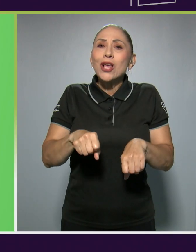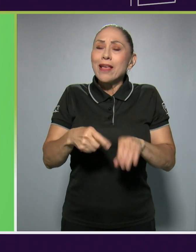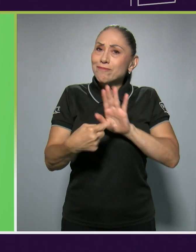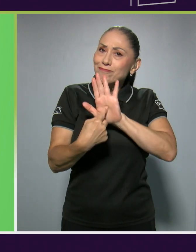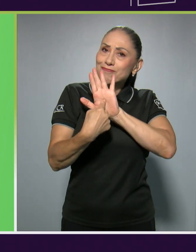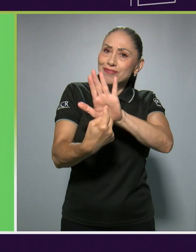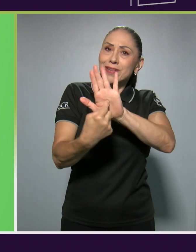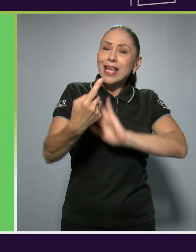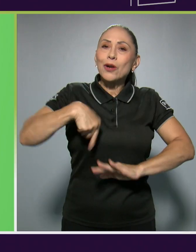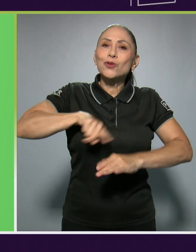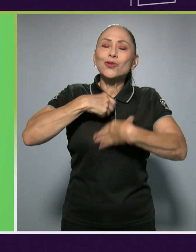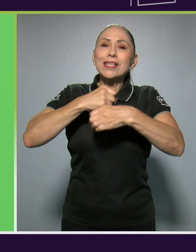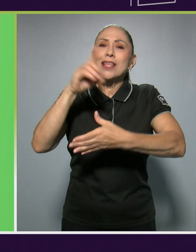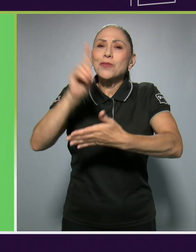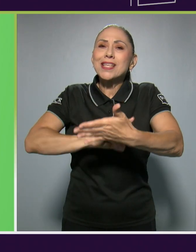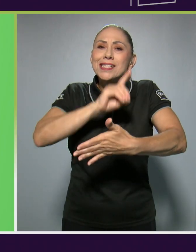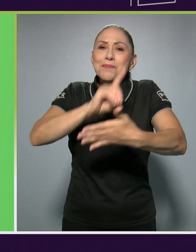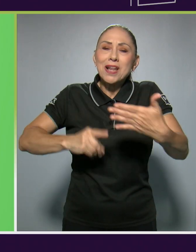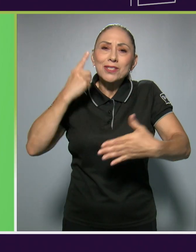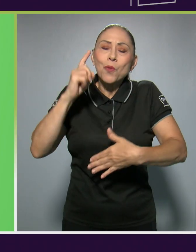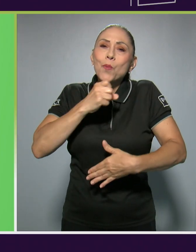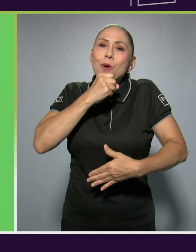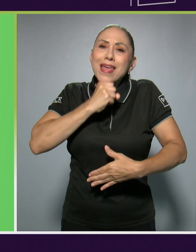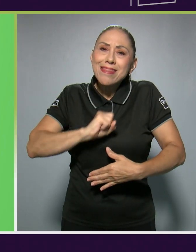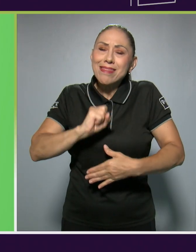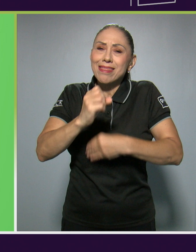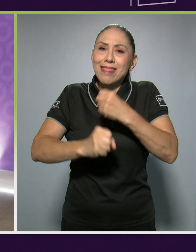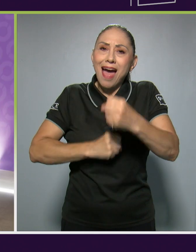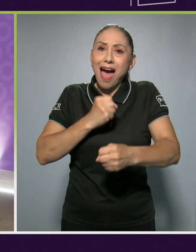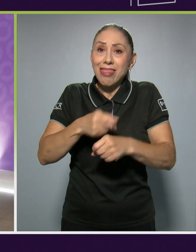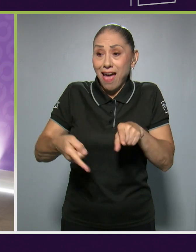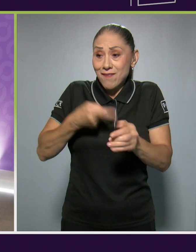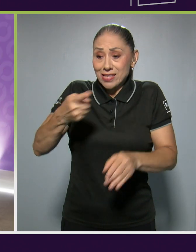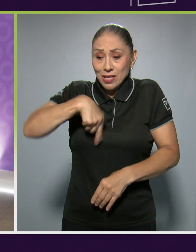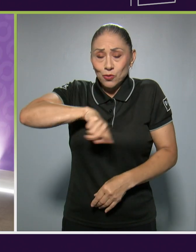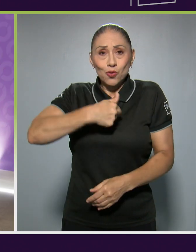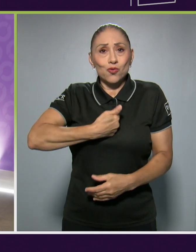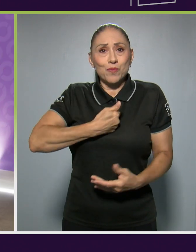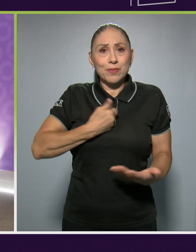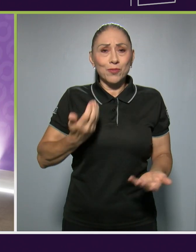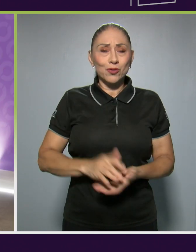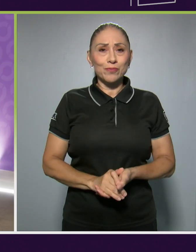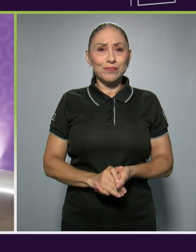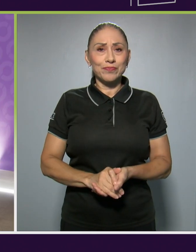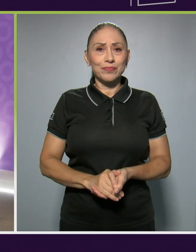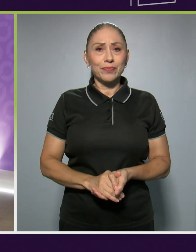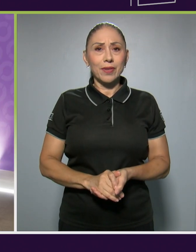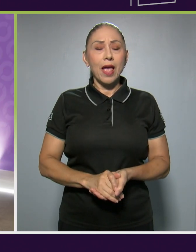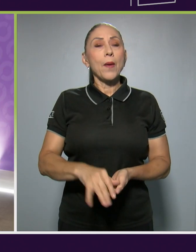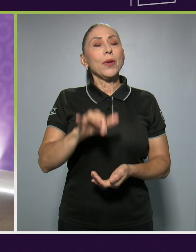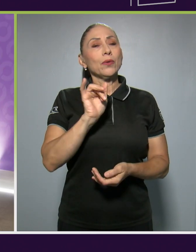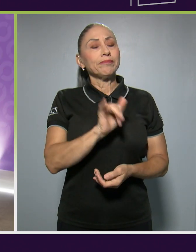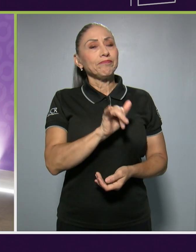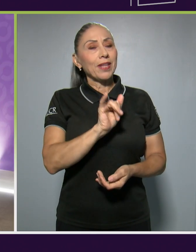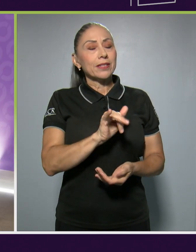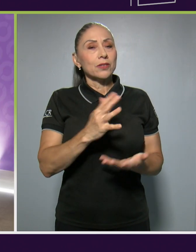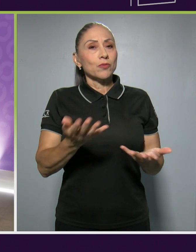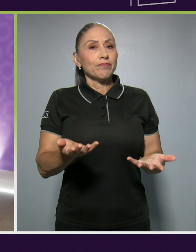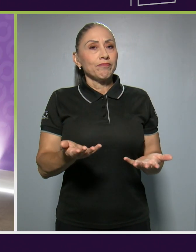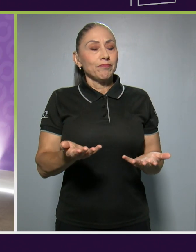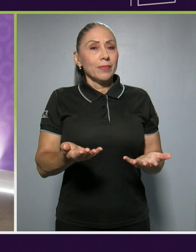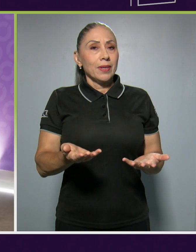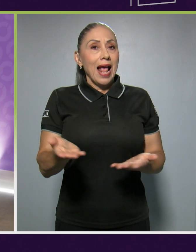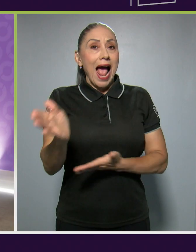veces hasta contra nosotros mismos, ¿verdad? Bueno, eso, una práctica que, sugiere